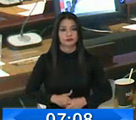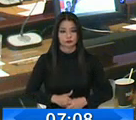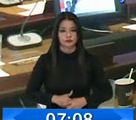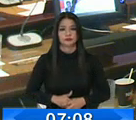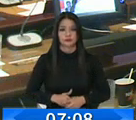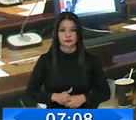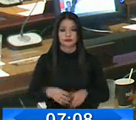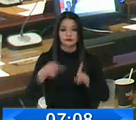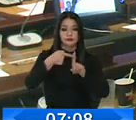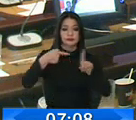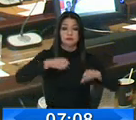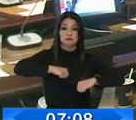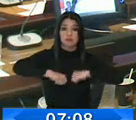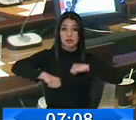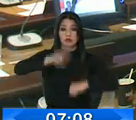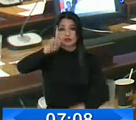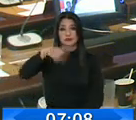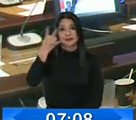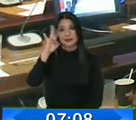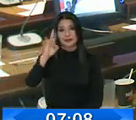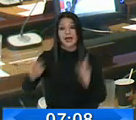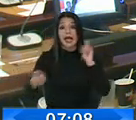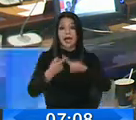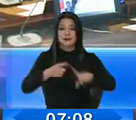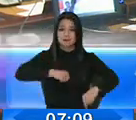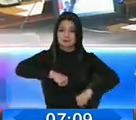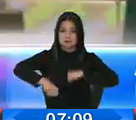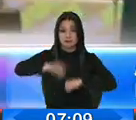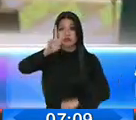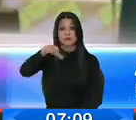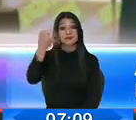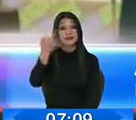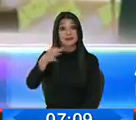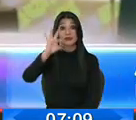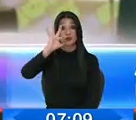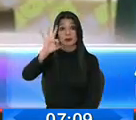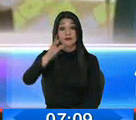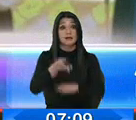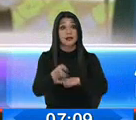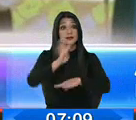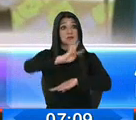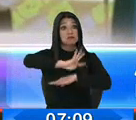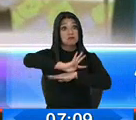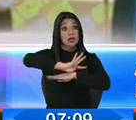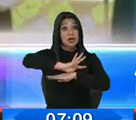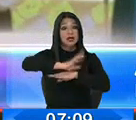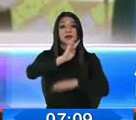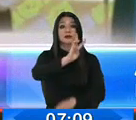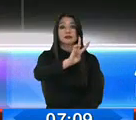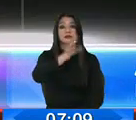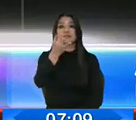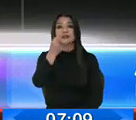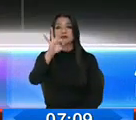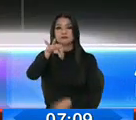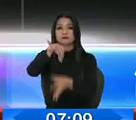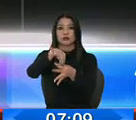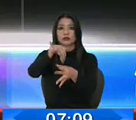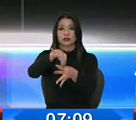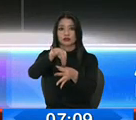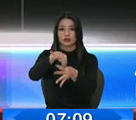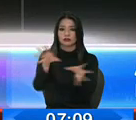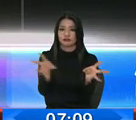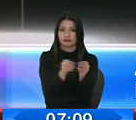Desde mayo de 2017 hasta mayo de 2019, en la Asamblea Nacional hubo 619 votaciones